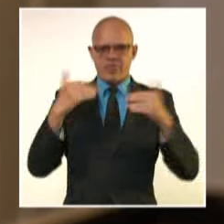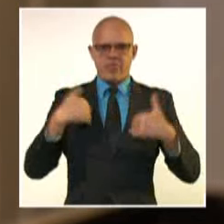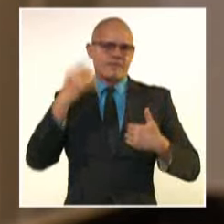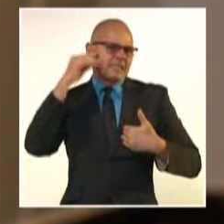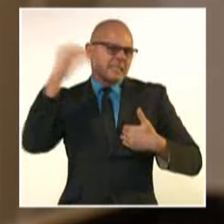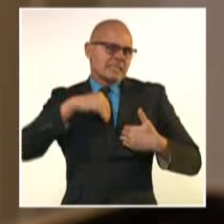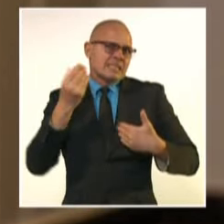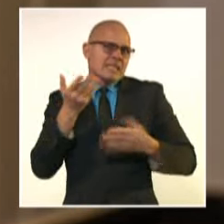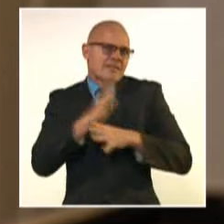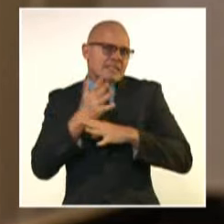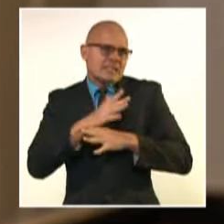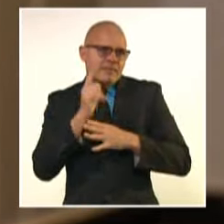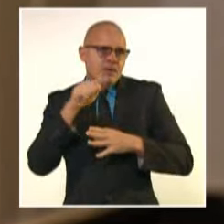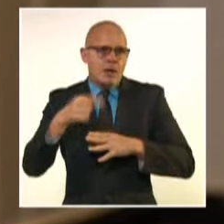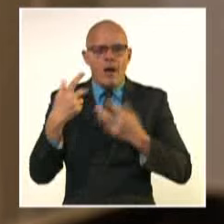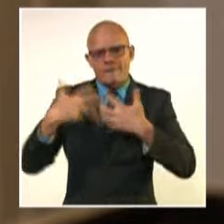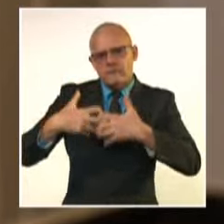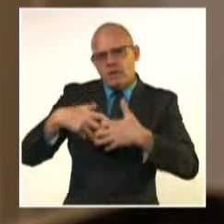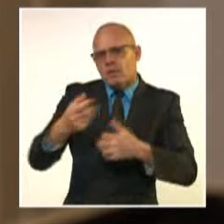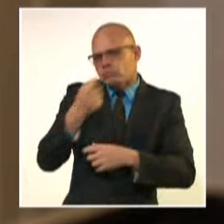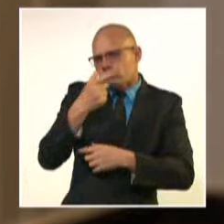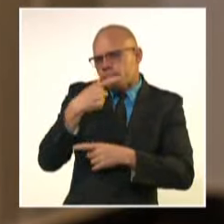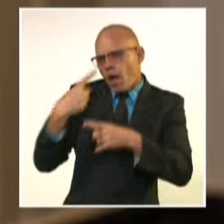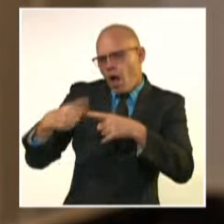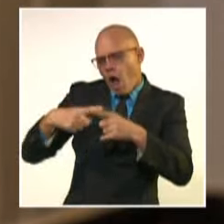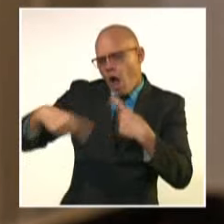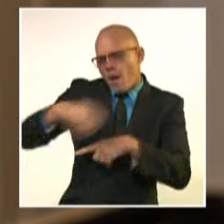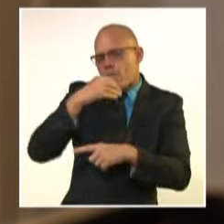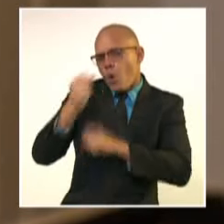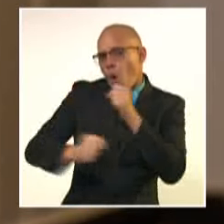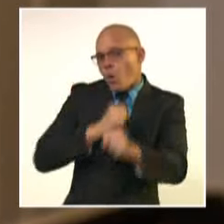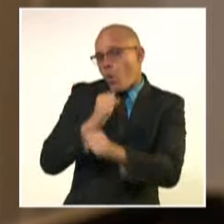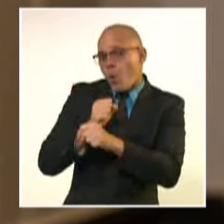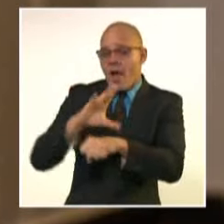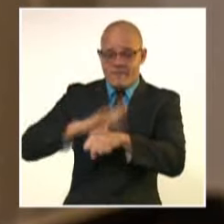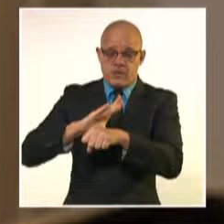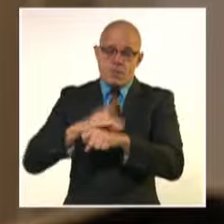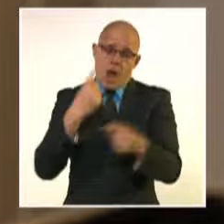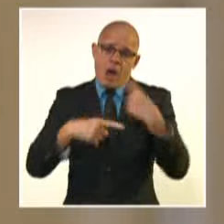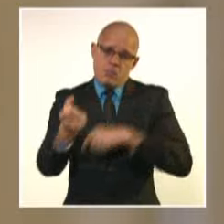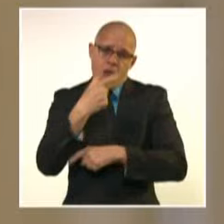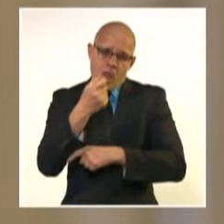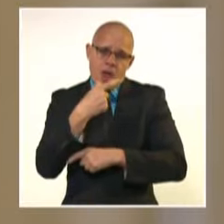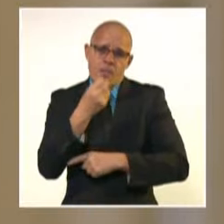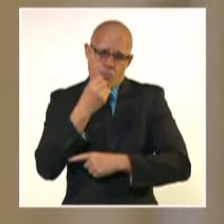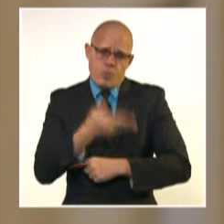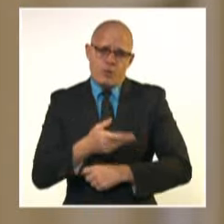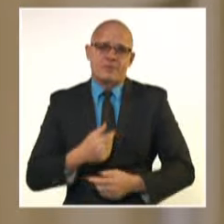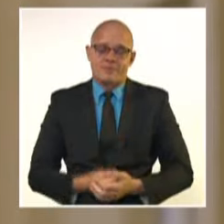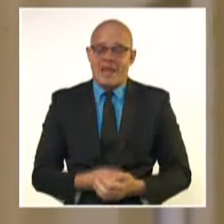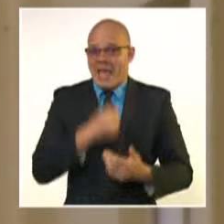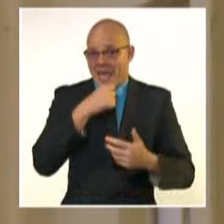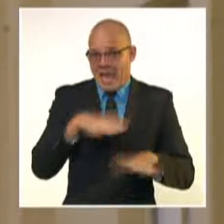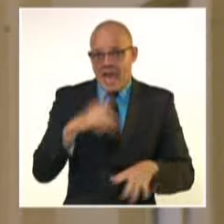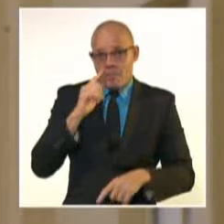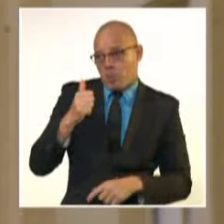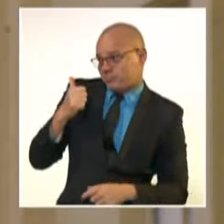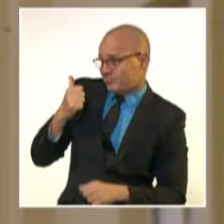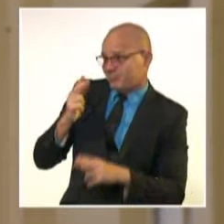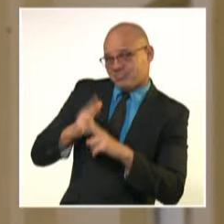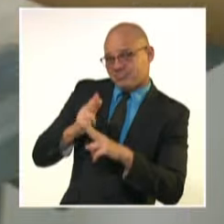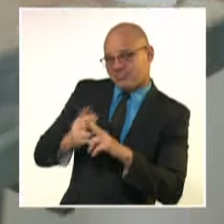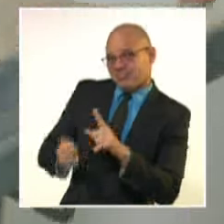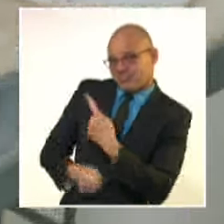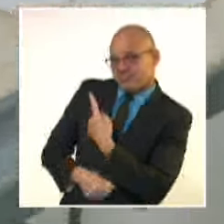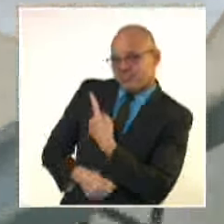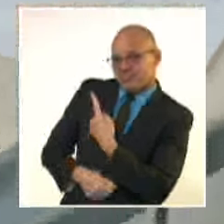de fármacos que pudieran ser una alternativa ante problemas de salud como el chikungunya. Un ejemplo lo encontramos en el caso de